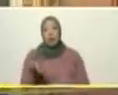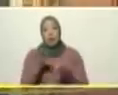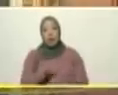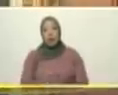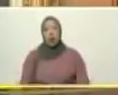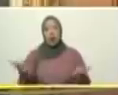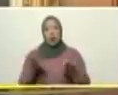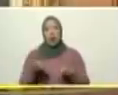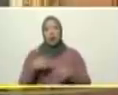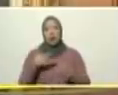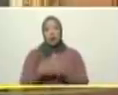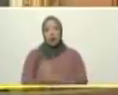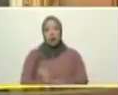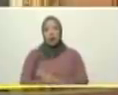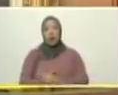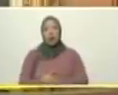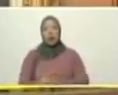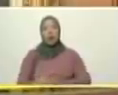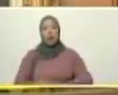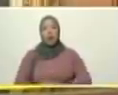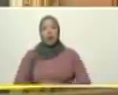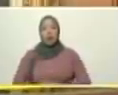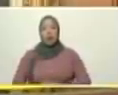Solamente, Juan Carlos,